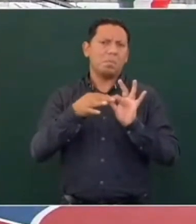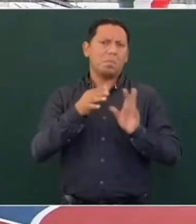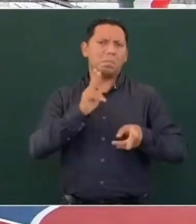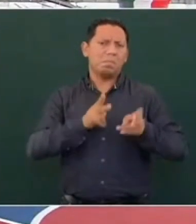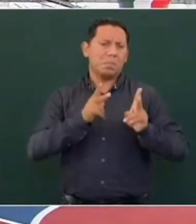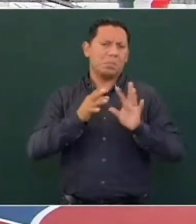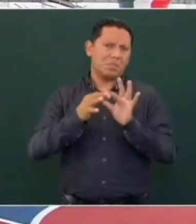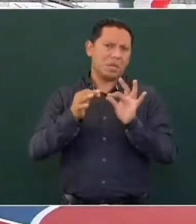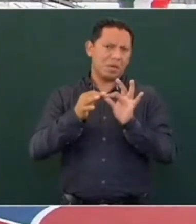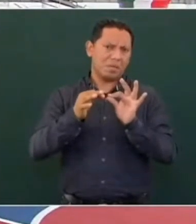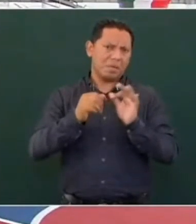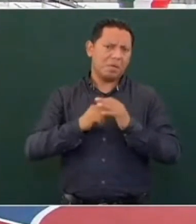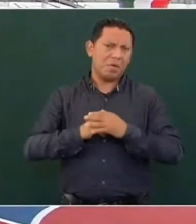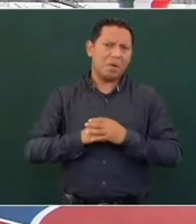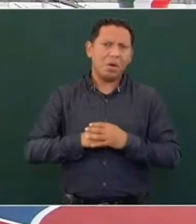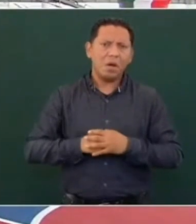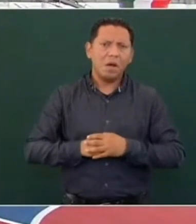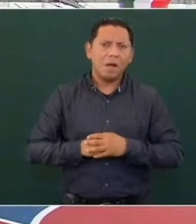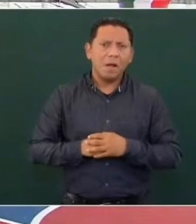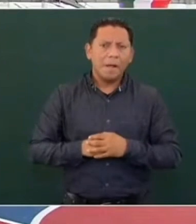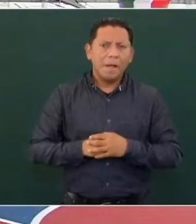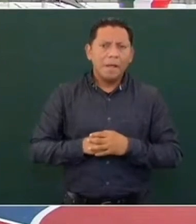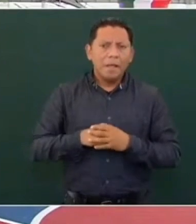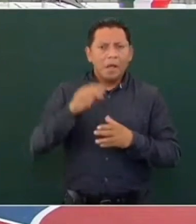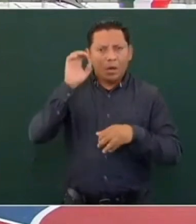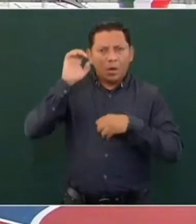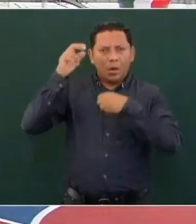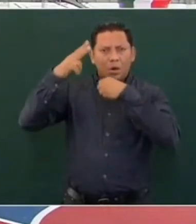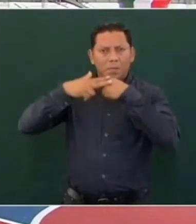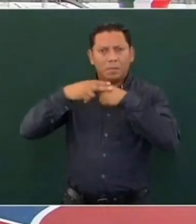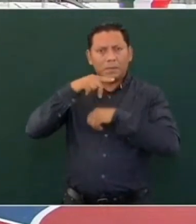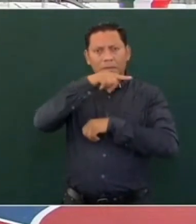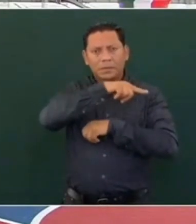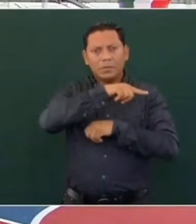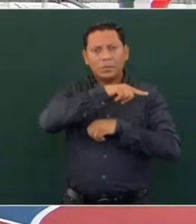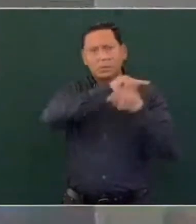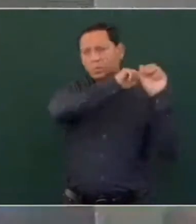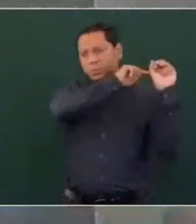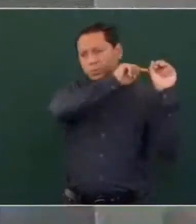de que cuando llegaron los europeos